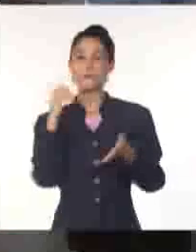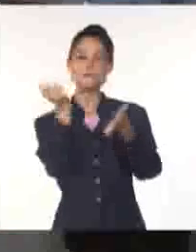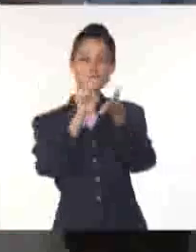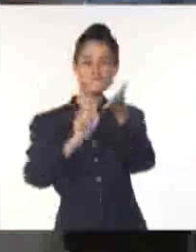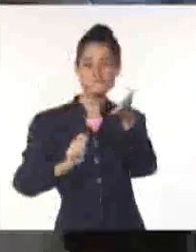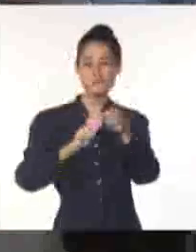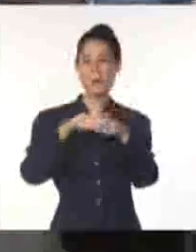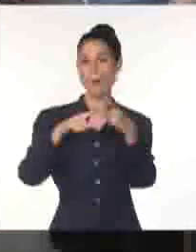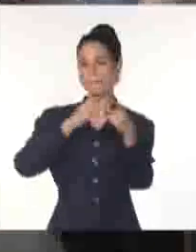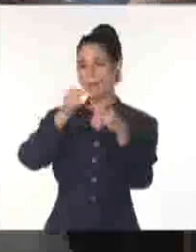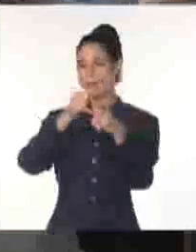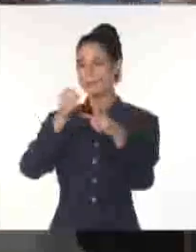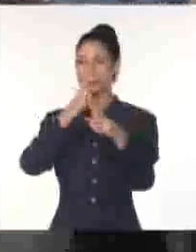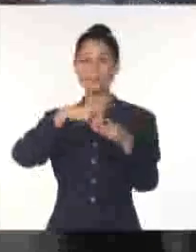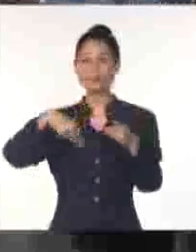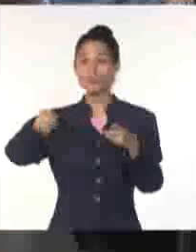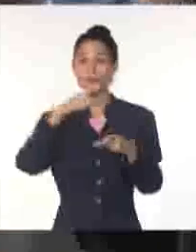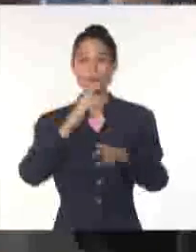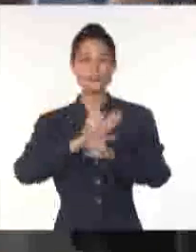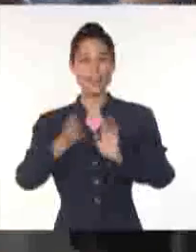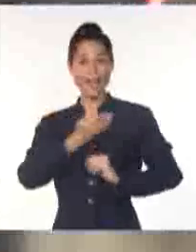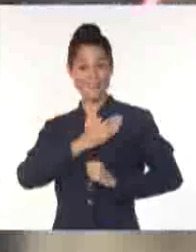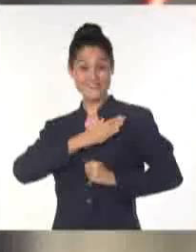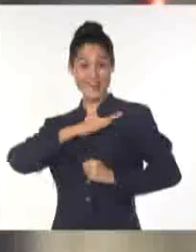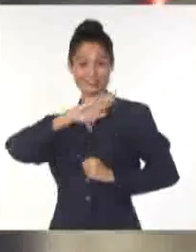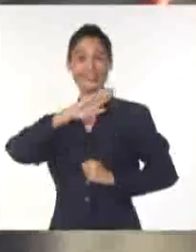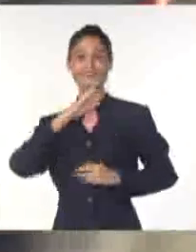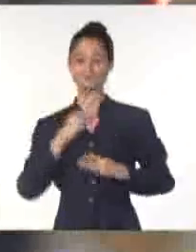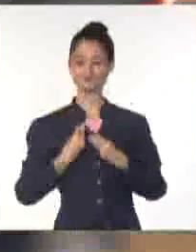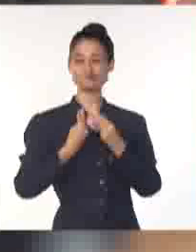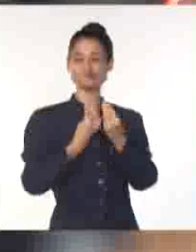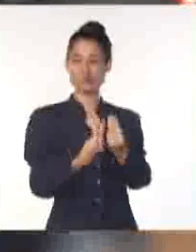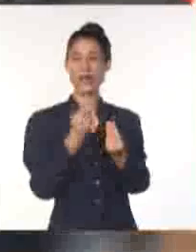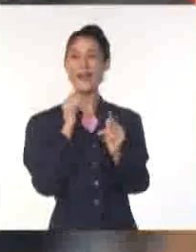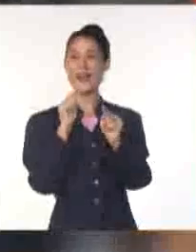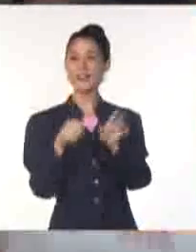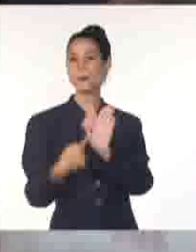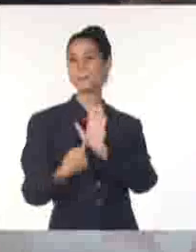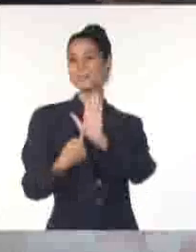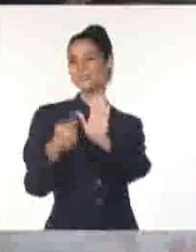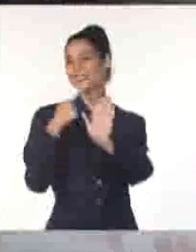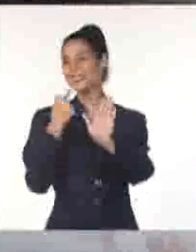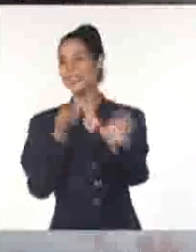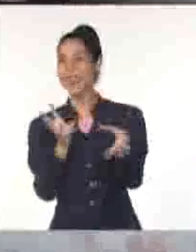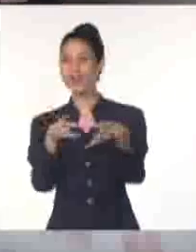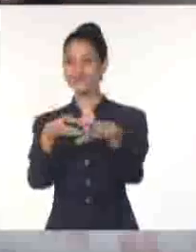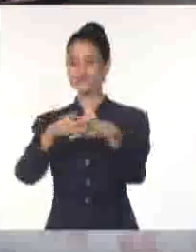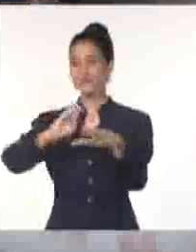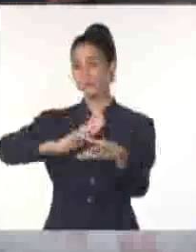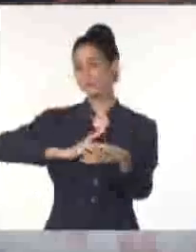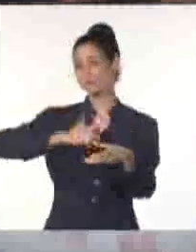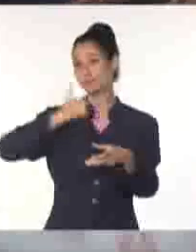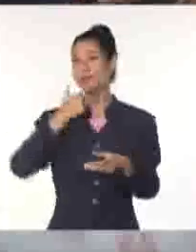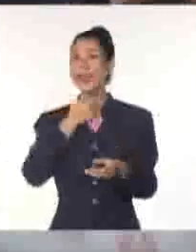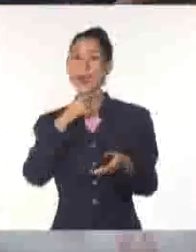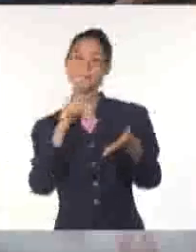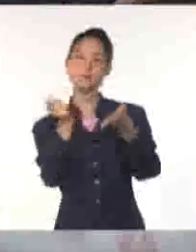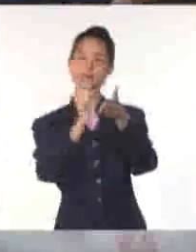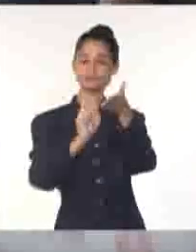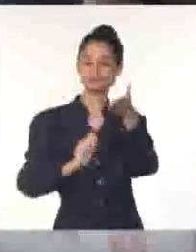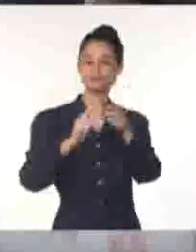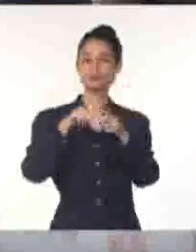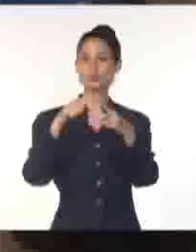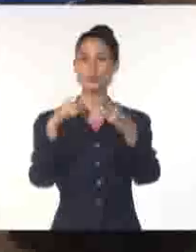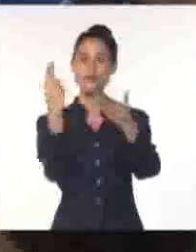periodistas recibieron el carnet que los acredita como integrantes de la vanguardia del arte joven cubano en las modalidades de literatura, artes